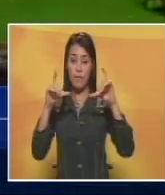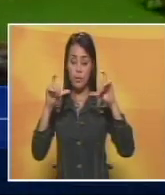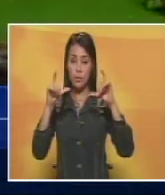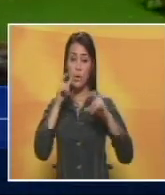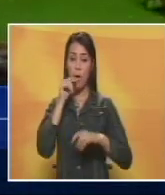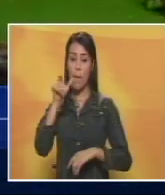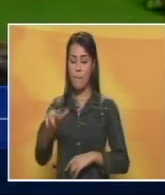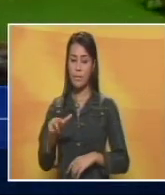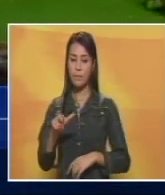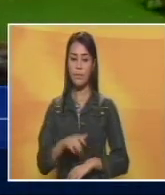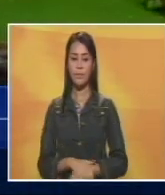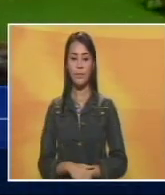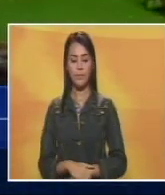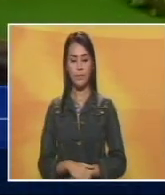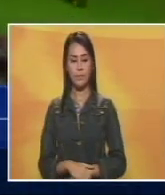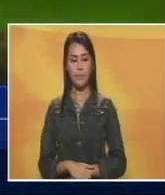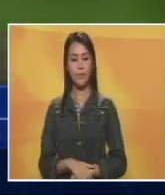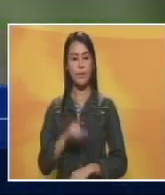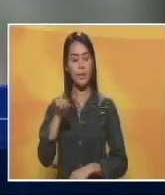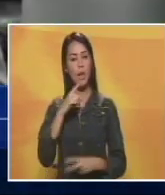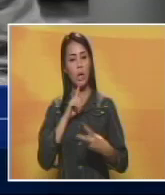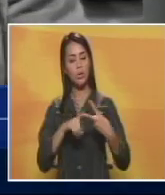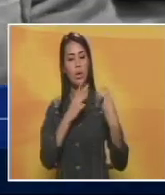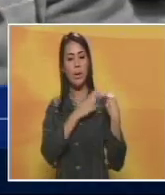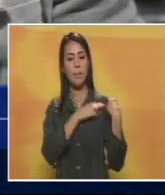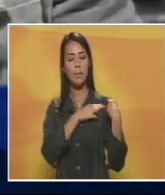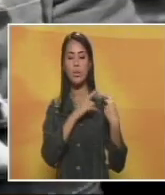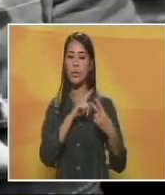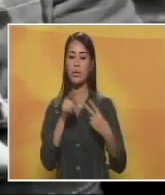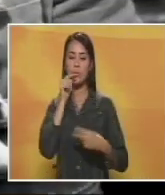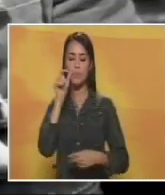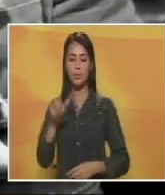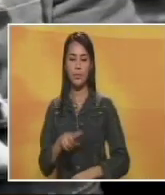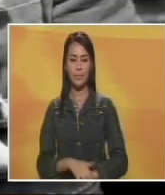campaña fue Glenn Luxford y estuvo bajo la dirección de Alessandro Michel.